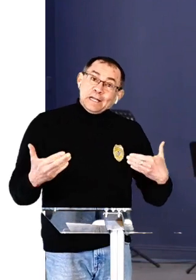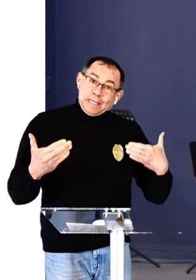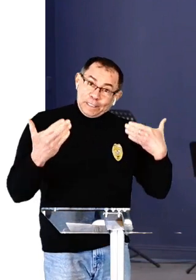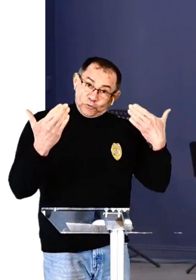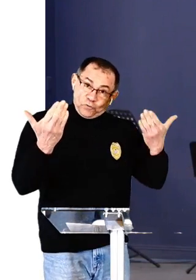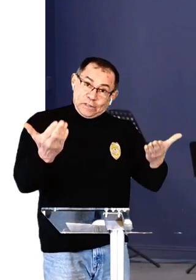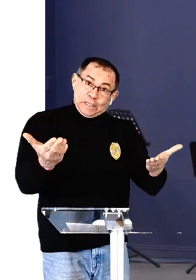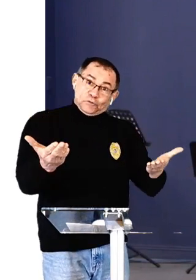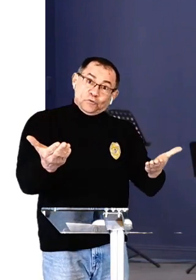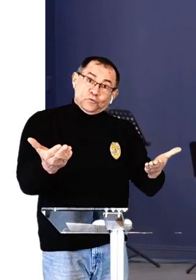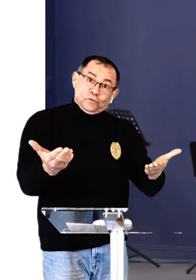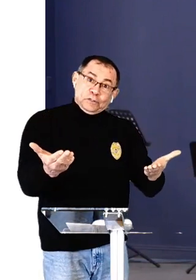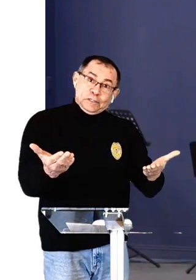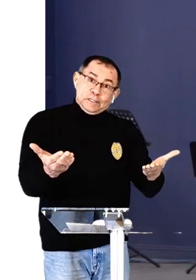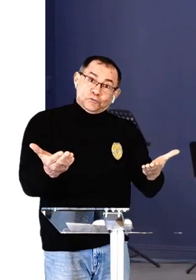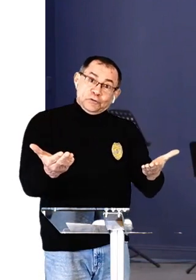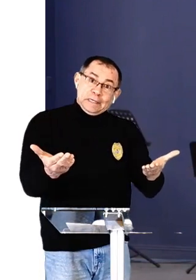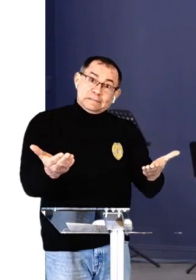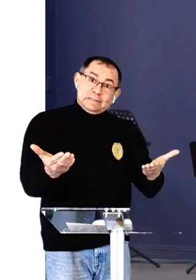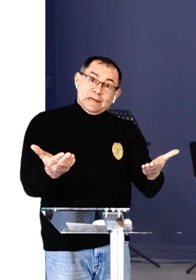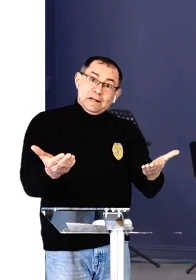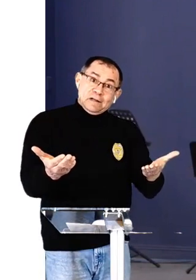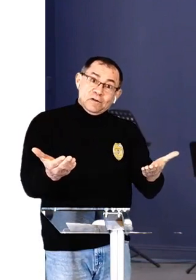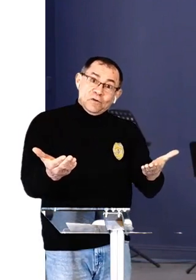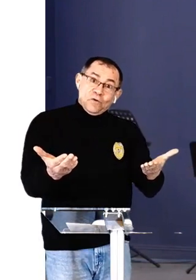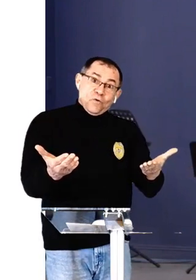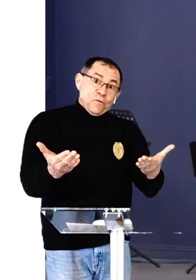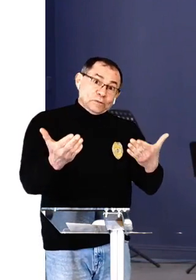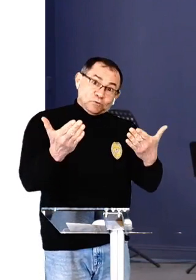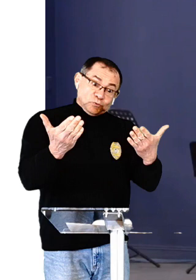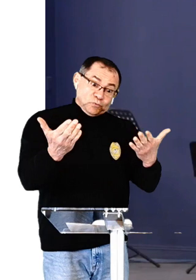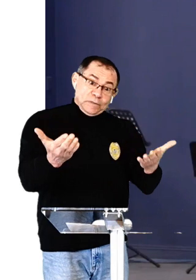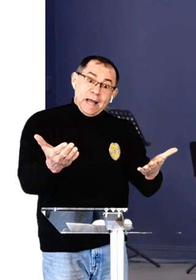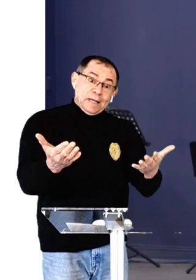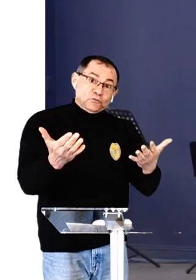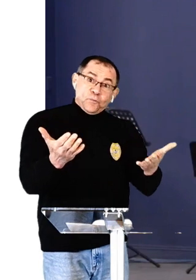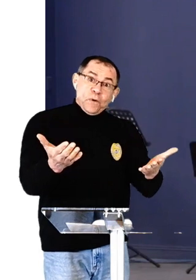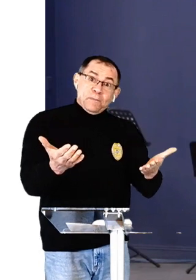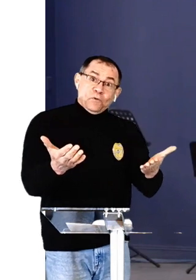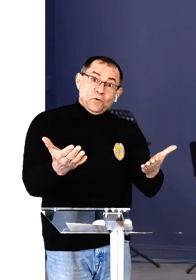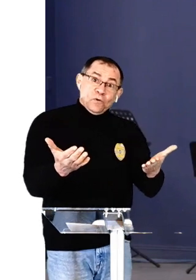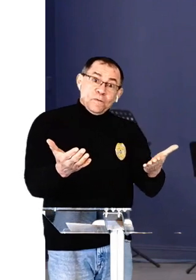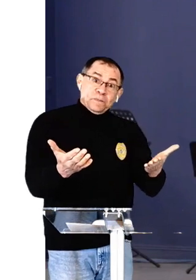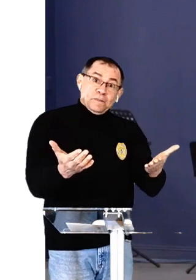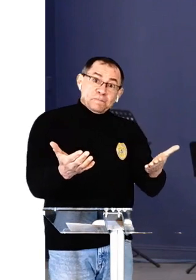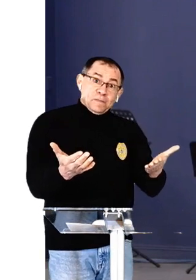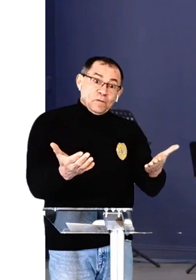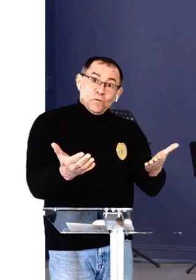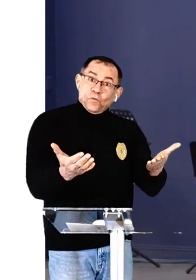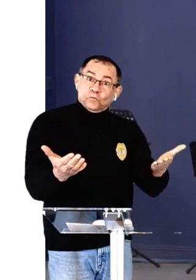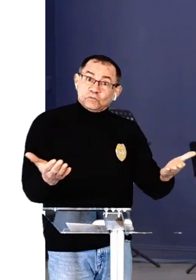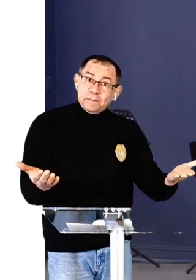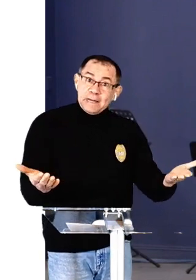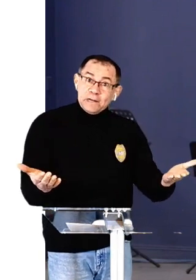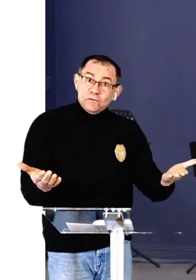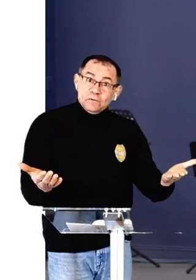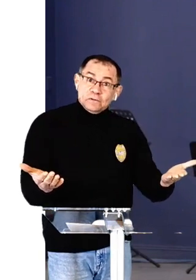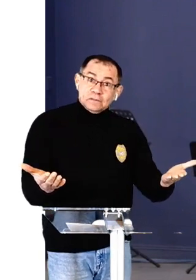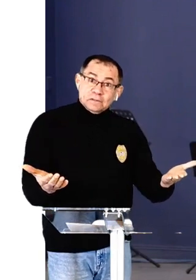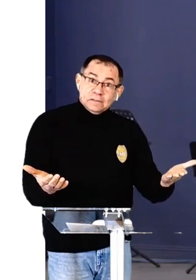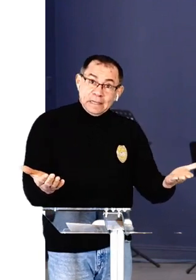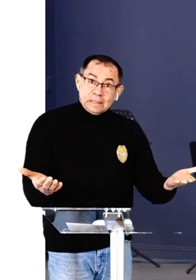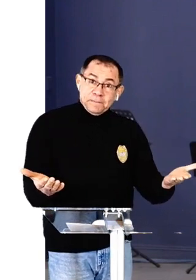desea tener en su iglesia o en su ciudad, en su pueblo, un